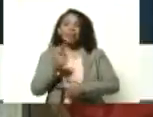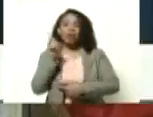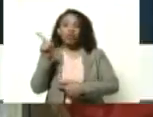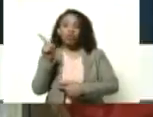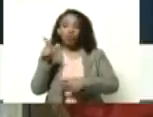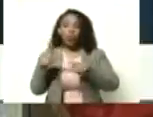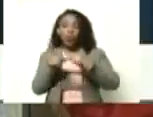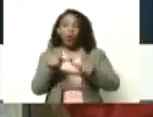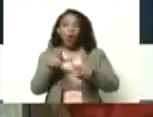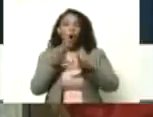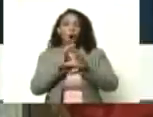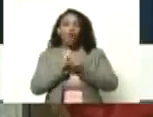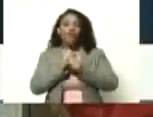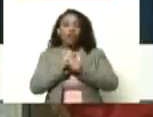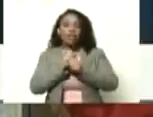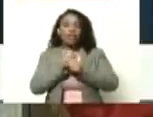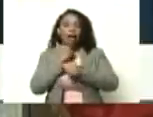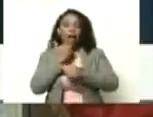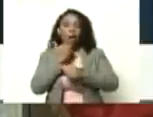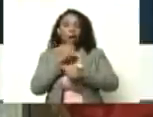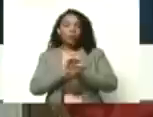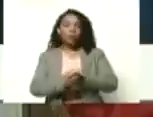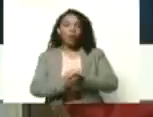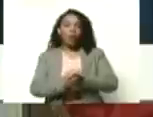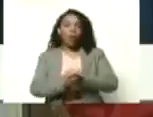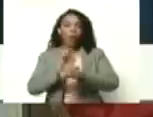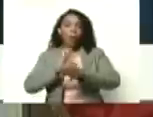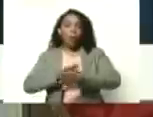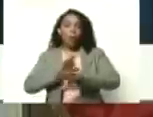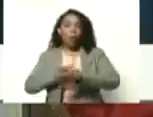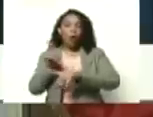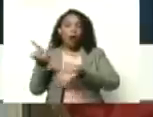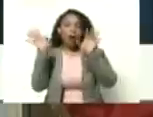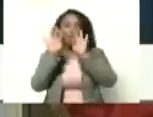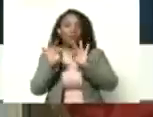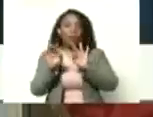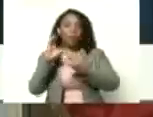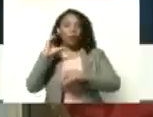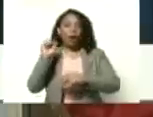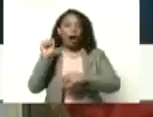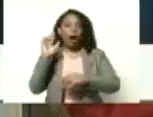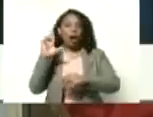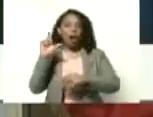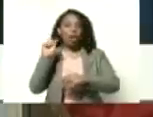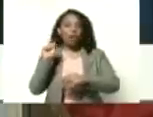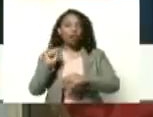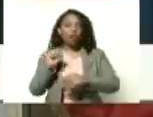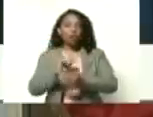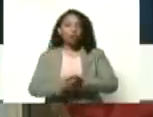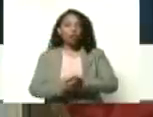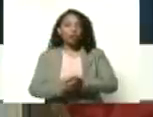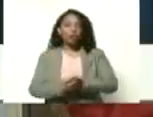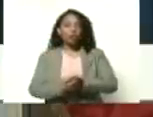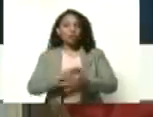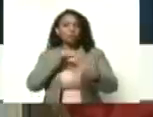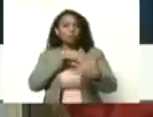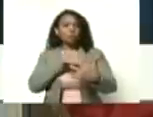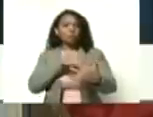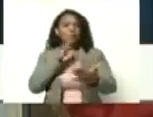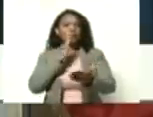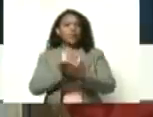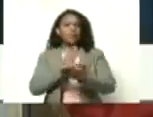extrema confianza por la manera de cómo era carlos lanz había sido es guerrillero había estado